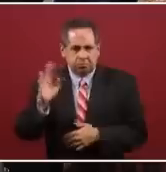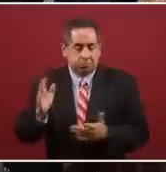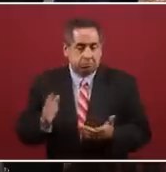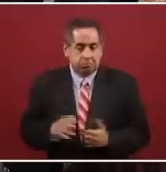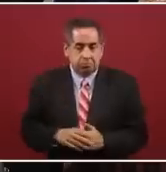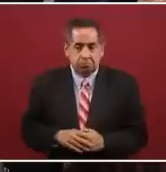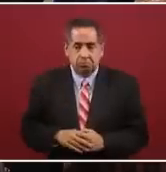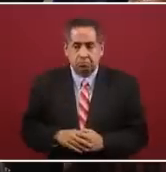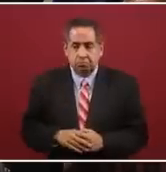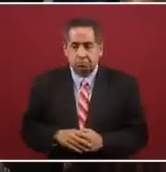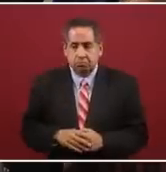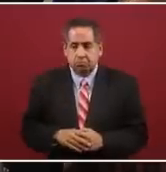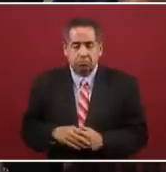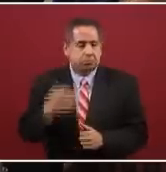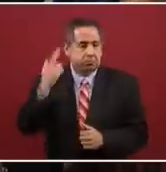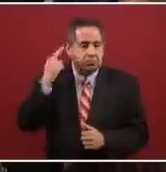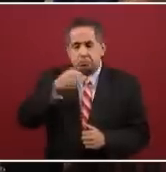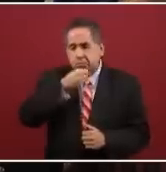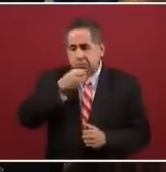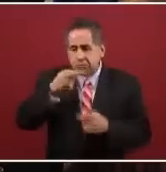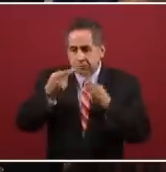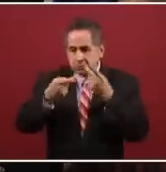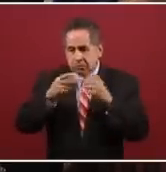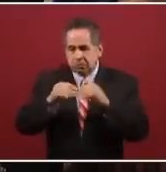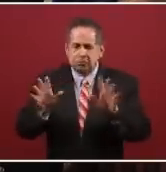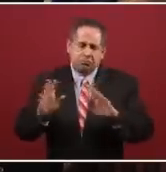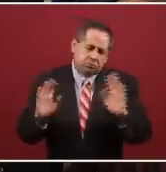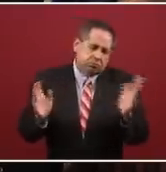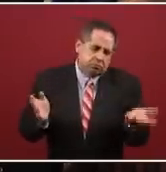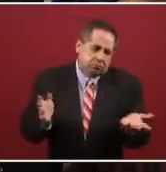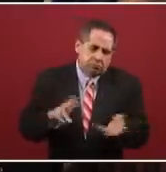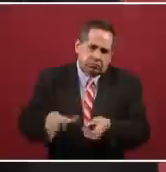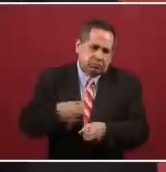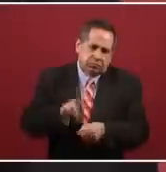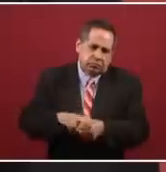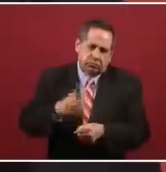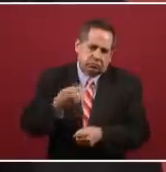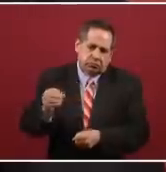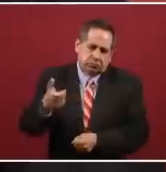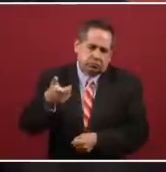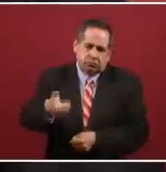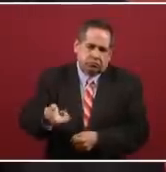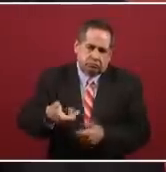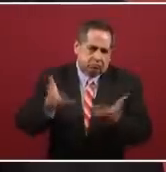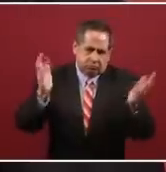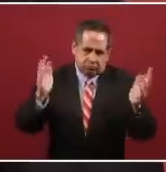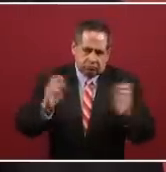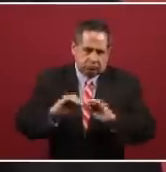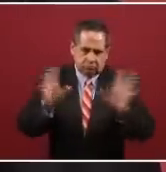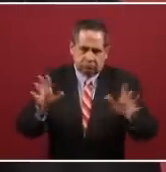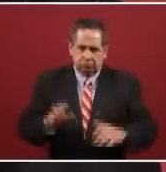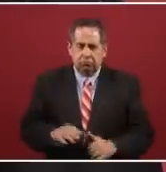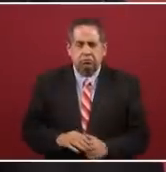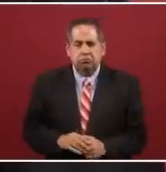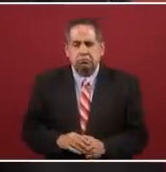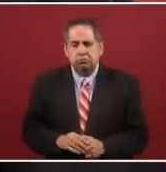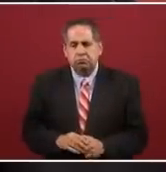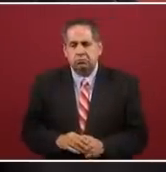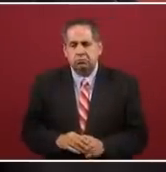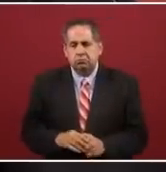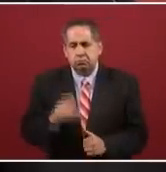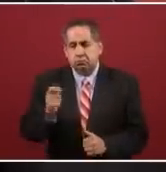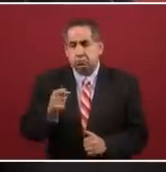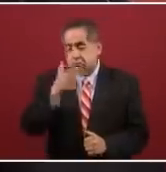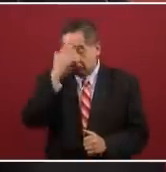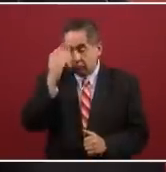el sonido, o sea, eso se tiene que pagar, pero